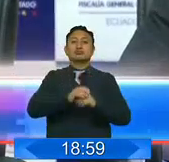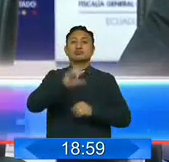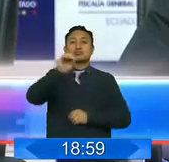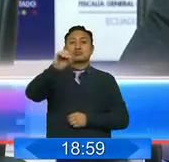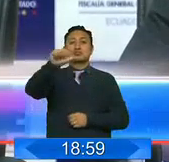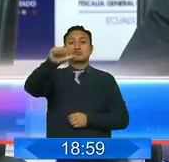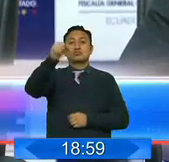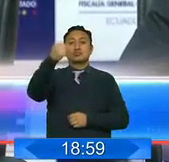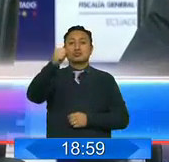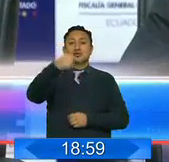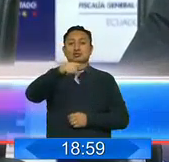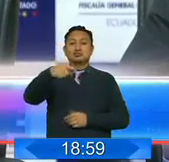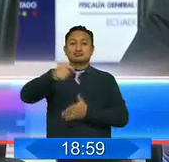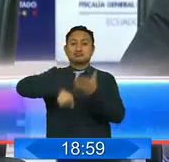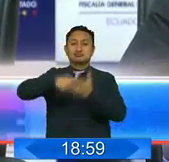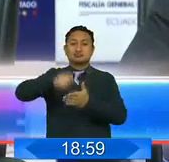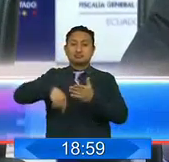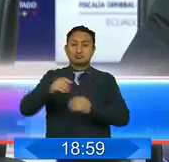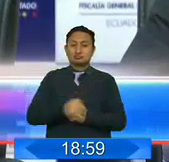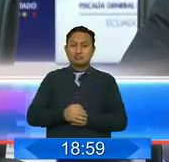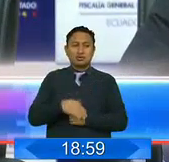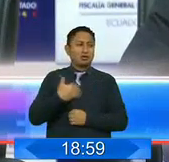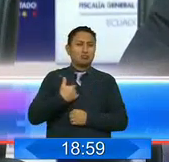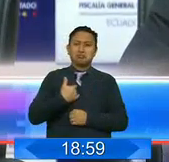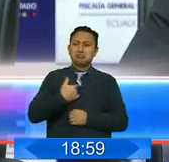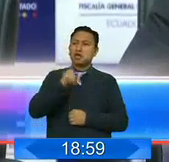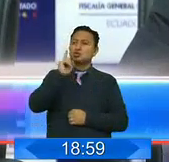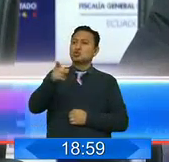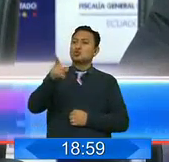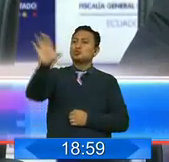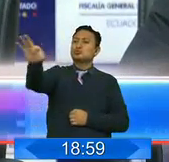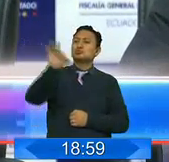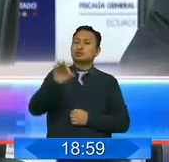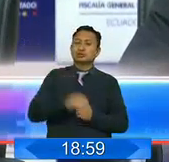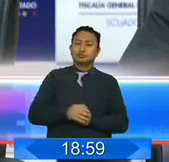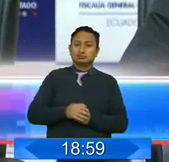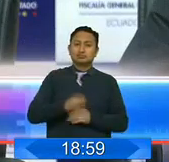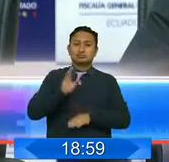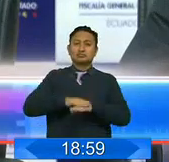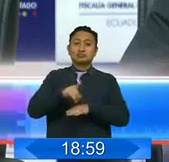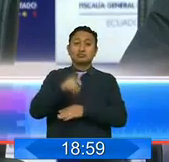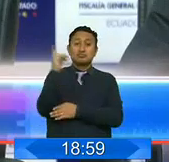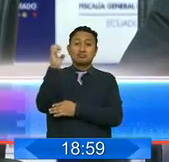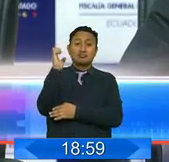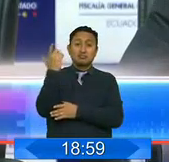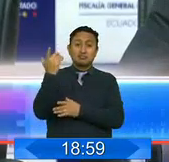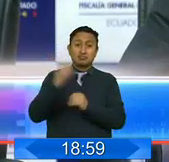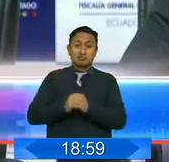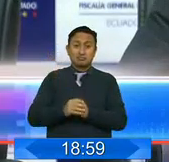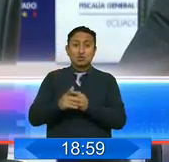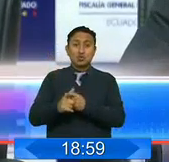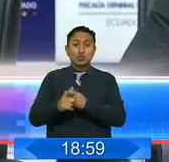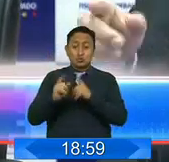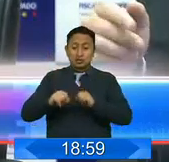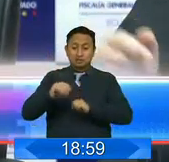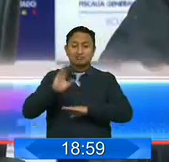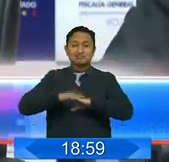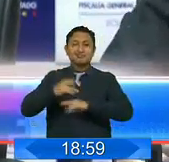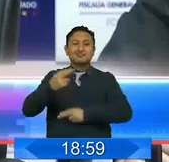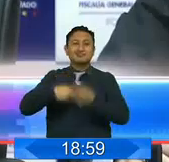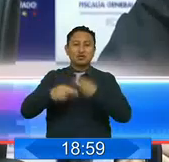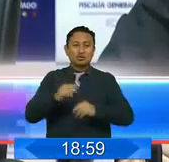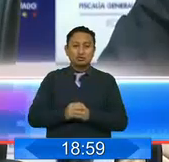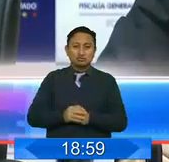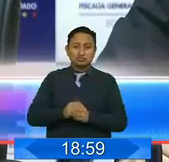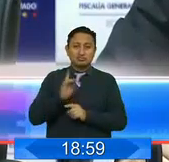fue contratada al dedo, vía emergencia, por giro específico de negocio. Por eso